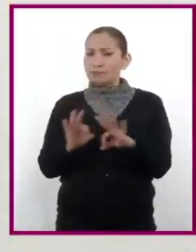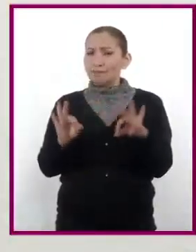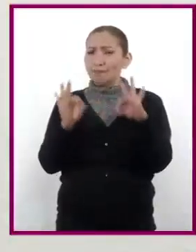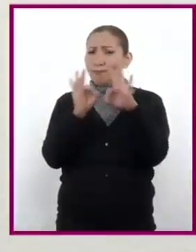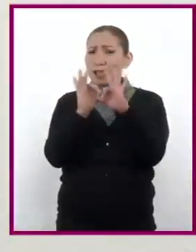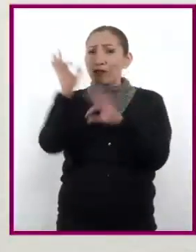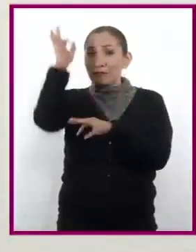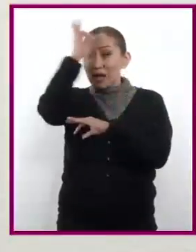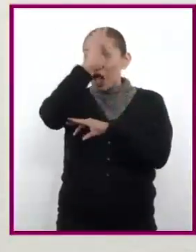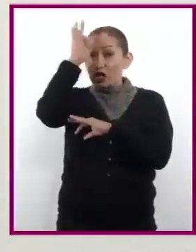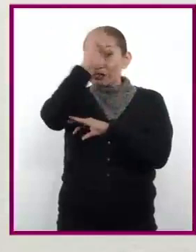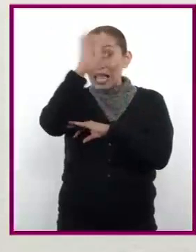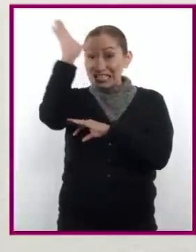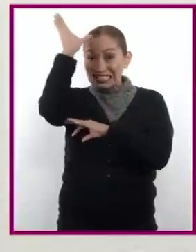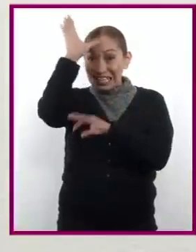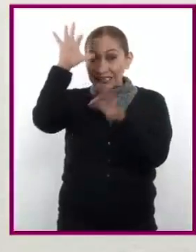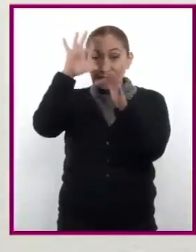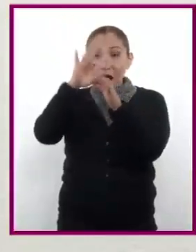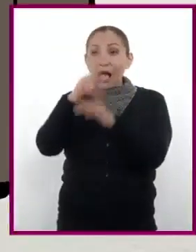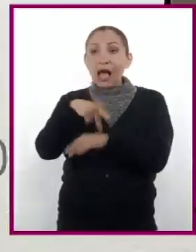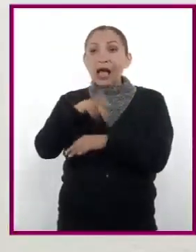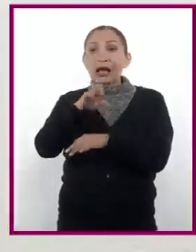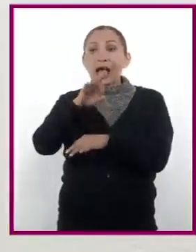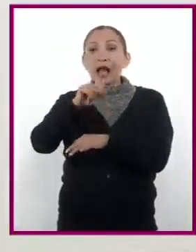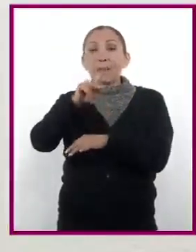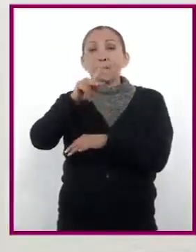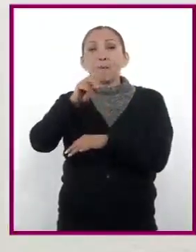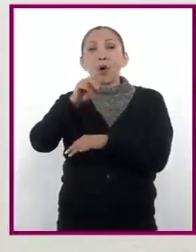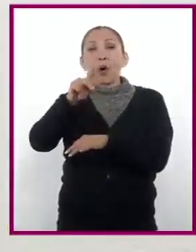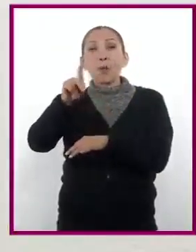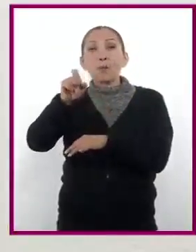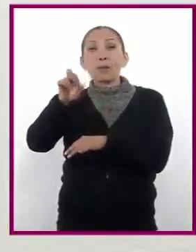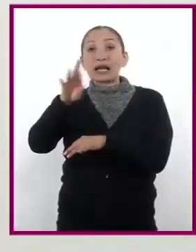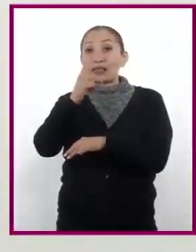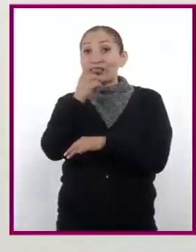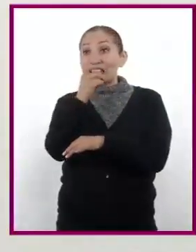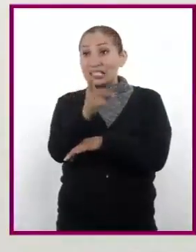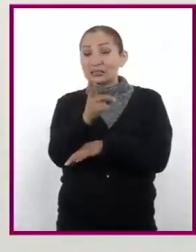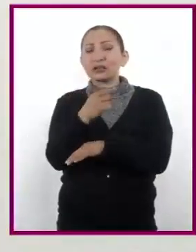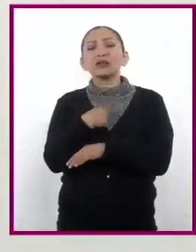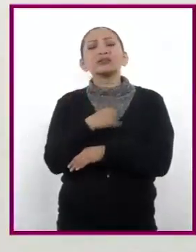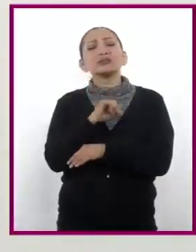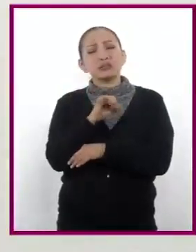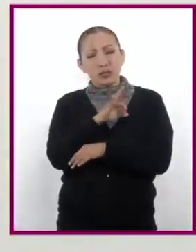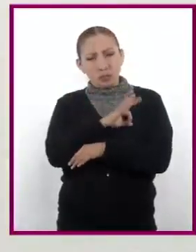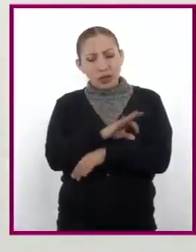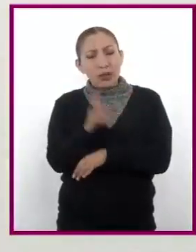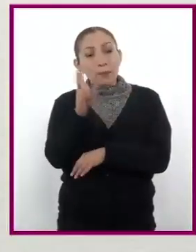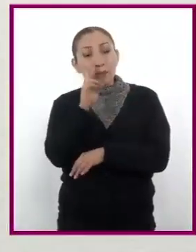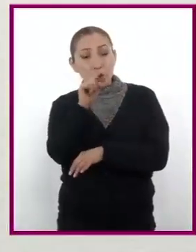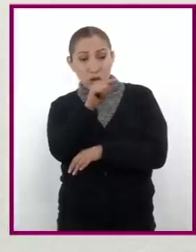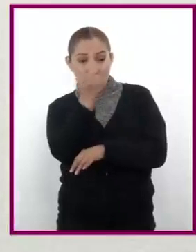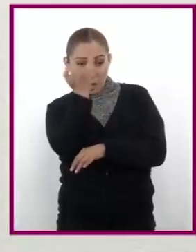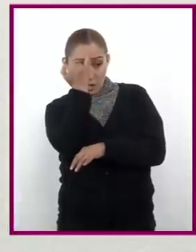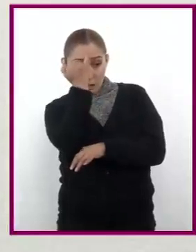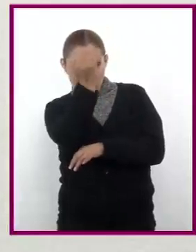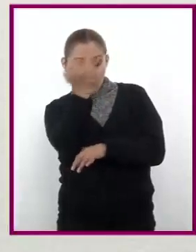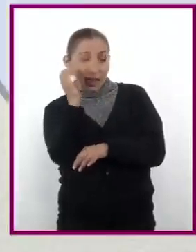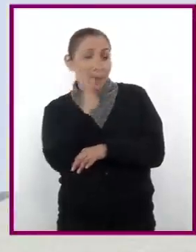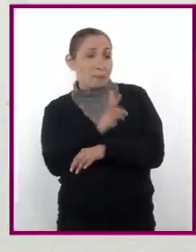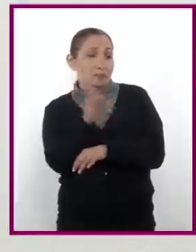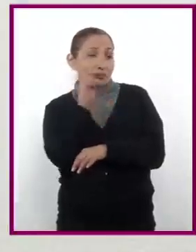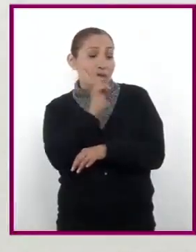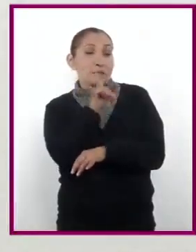exponentes de la filosofía de la ciencia fue Karl Popper, quien argumentó que es posible probar que una teoría empírica